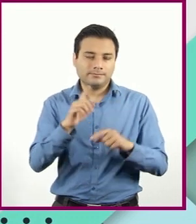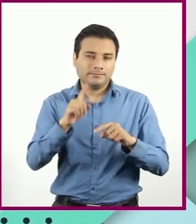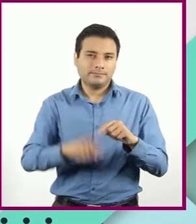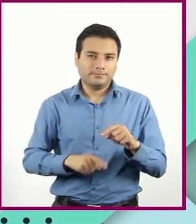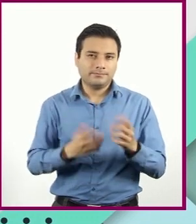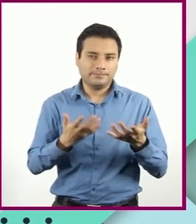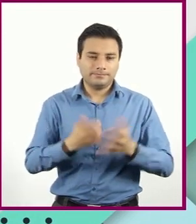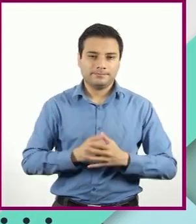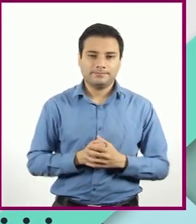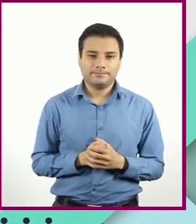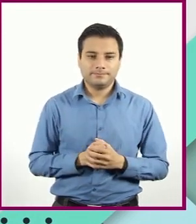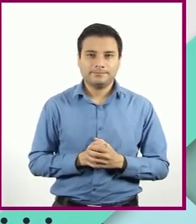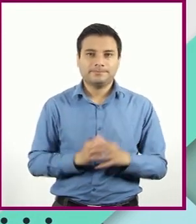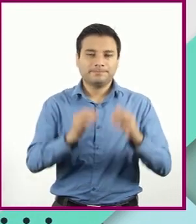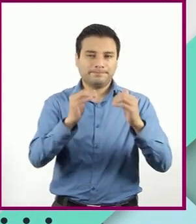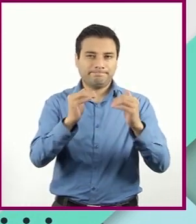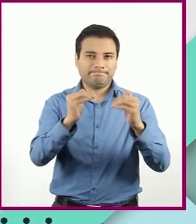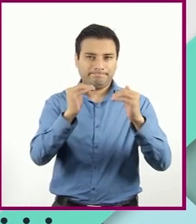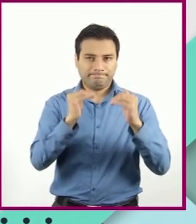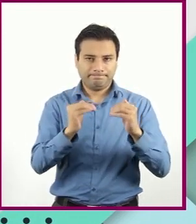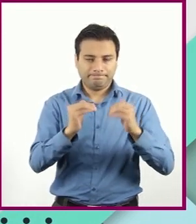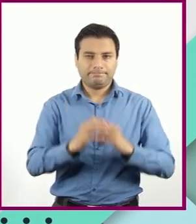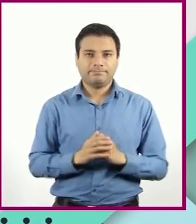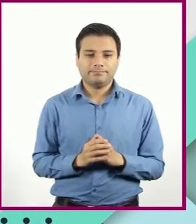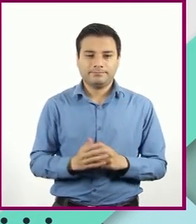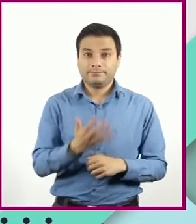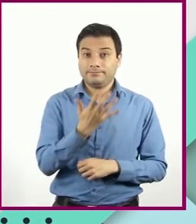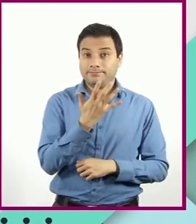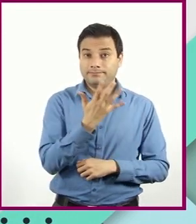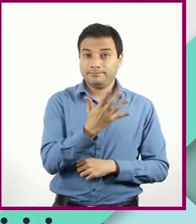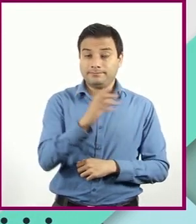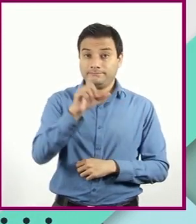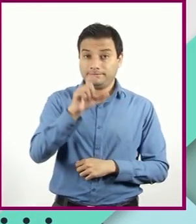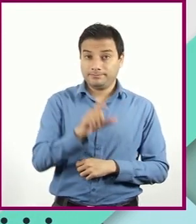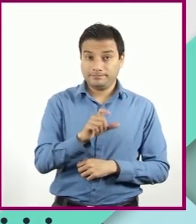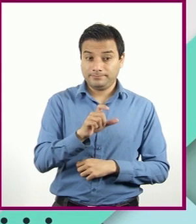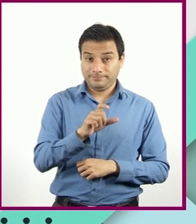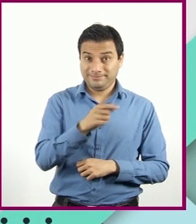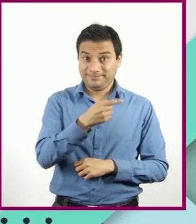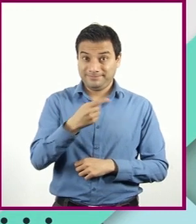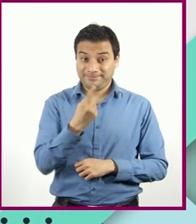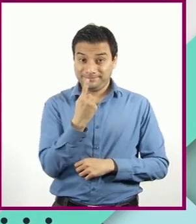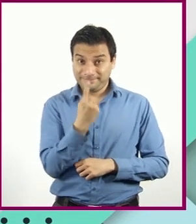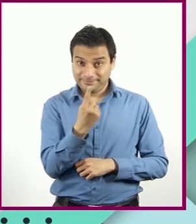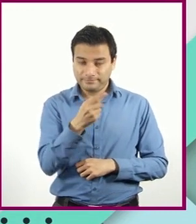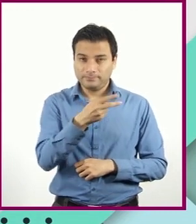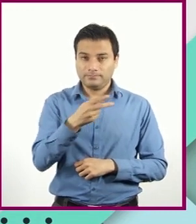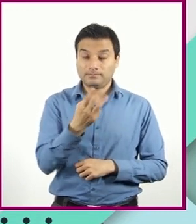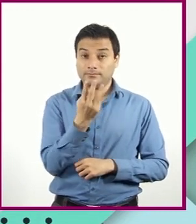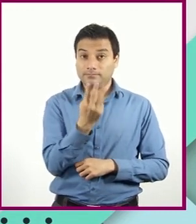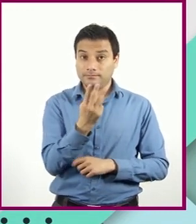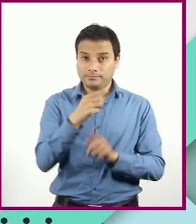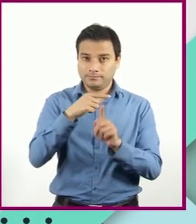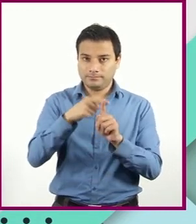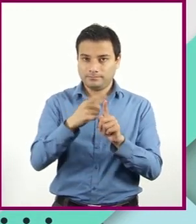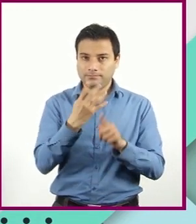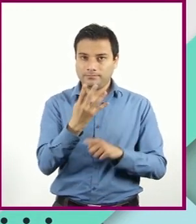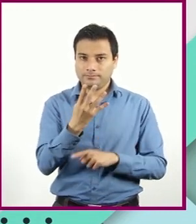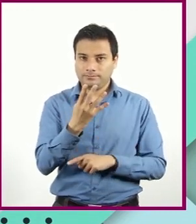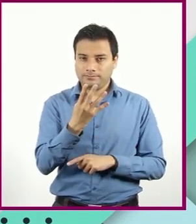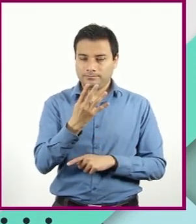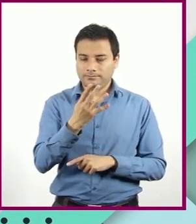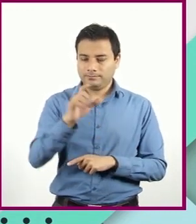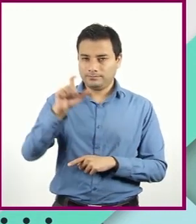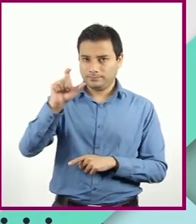Ahora tenemos la expresión resultante, 5x menos 1 es igual a 3 más 4x. Notamos